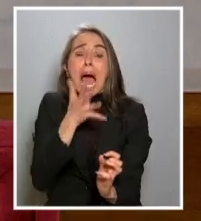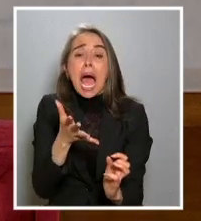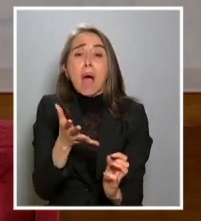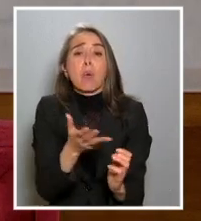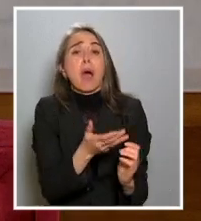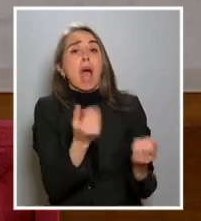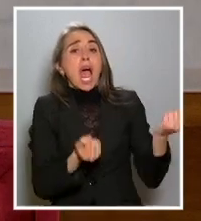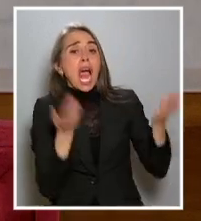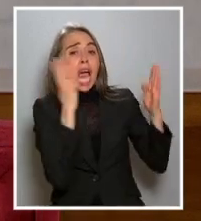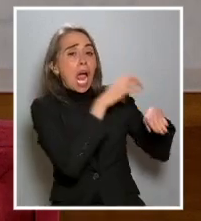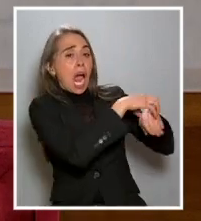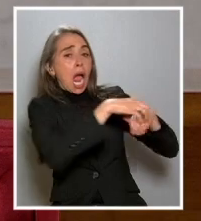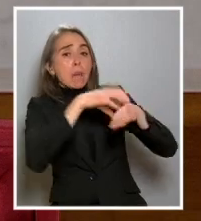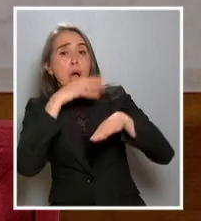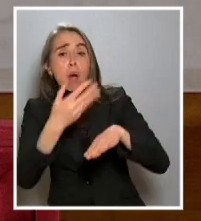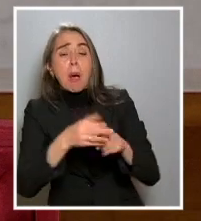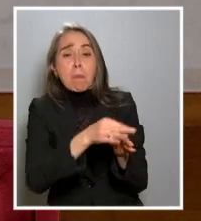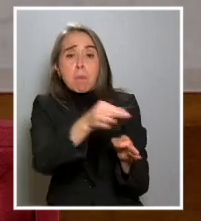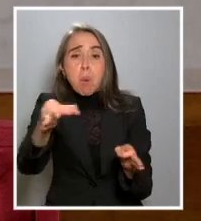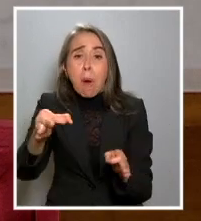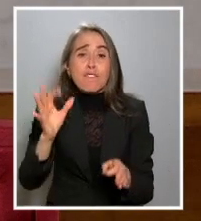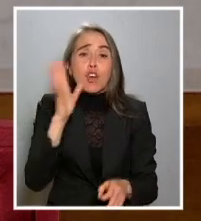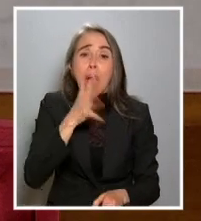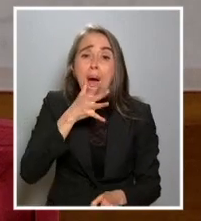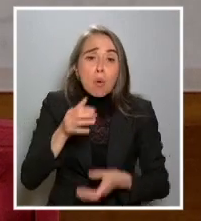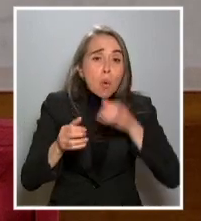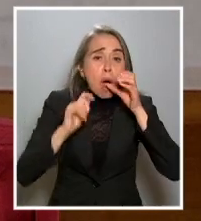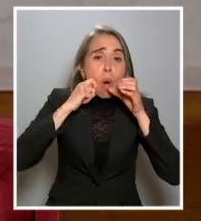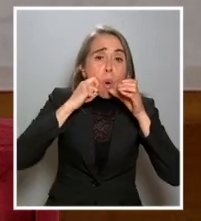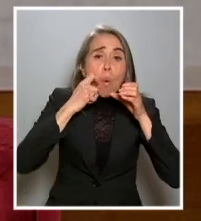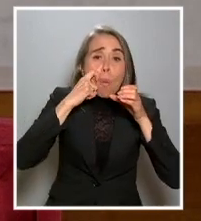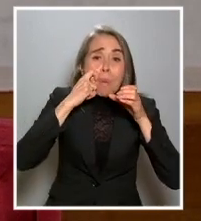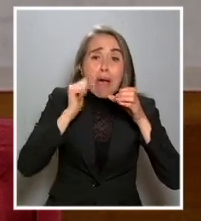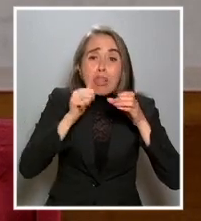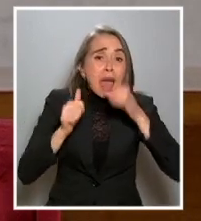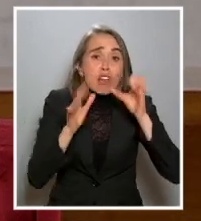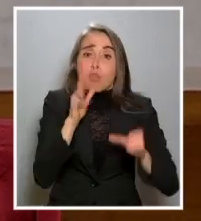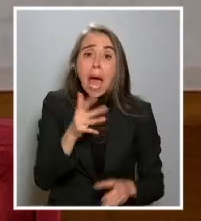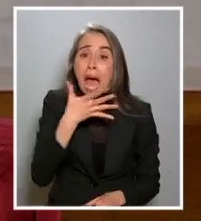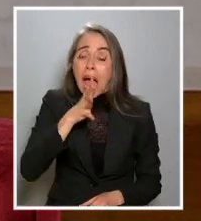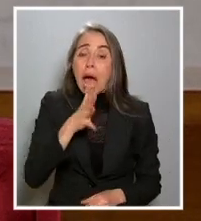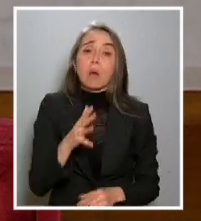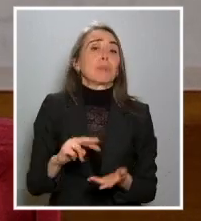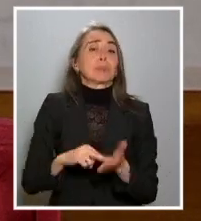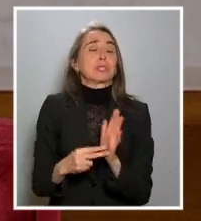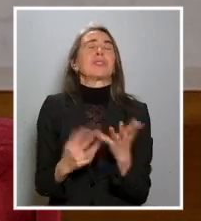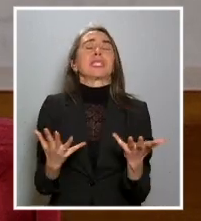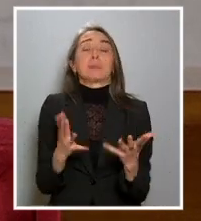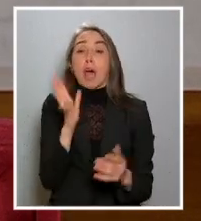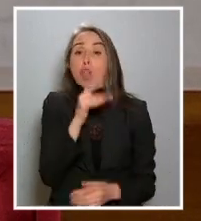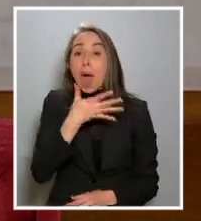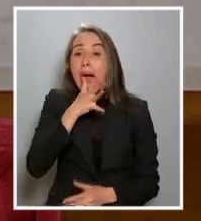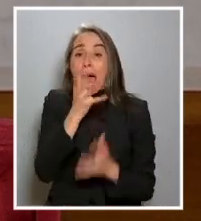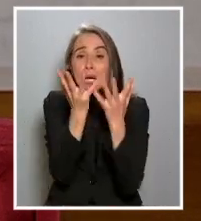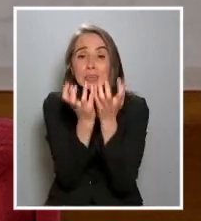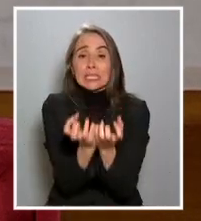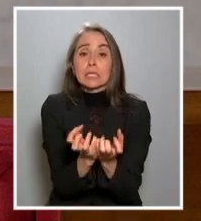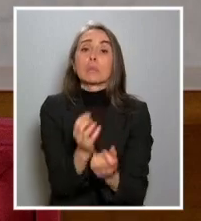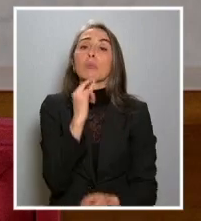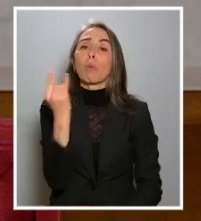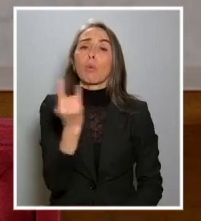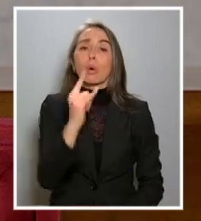camiones aljibe, de poblados sin agua para su consumo humano diario. La crisis hídrica es una urgencia